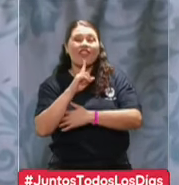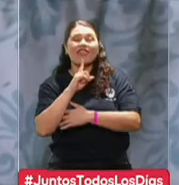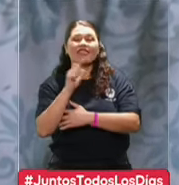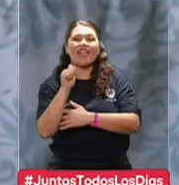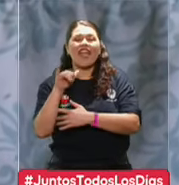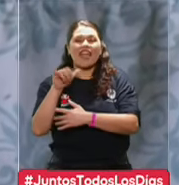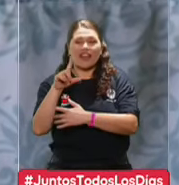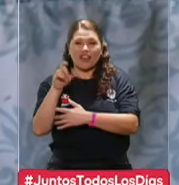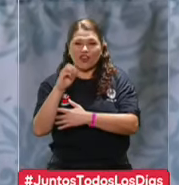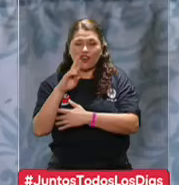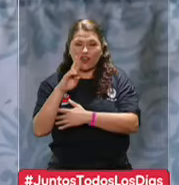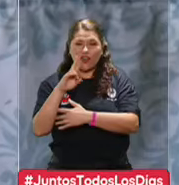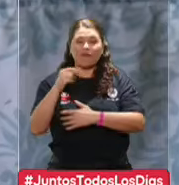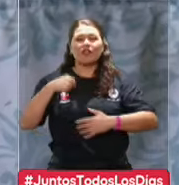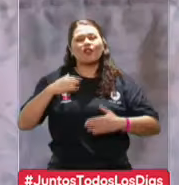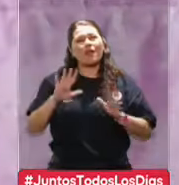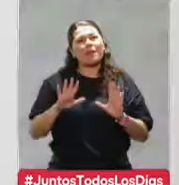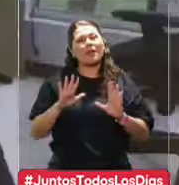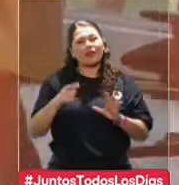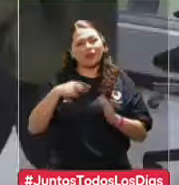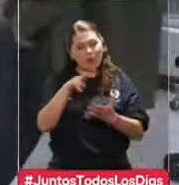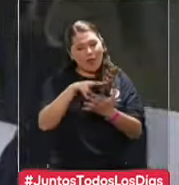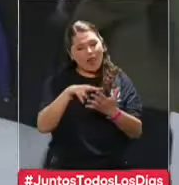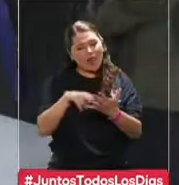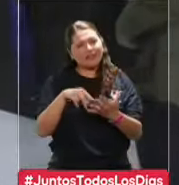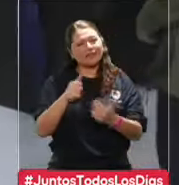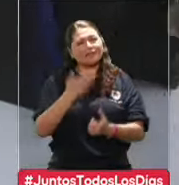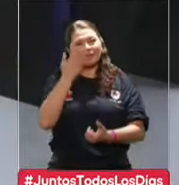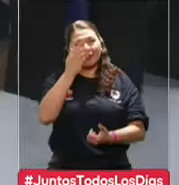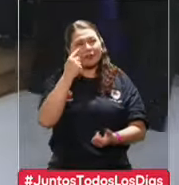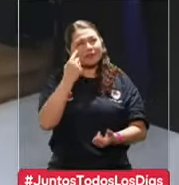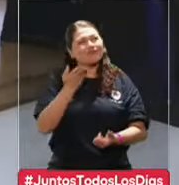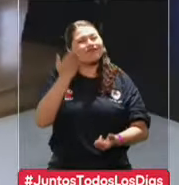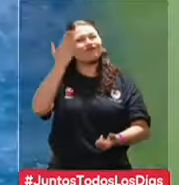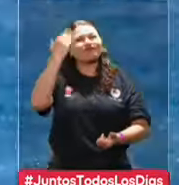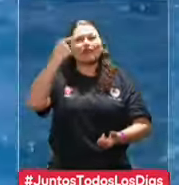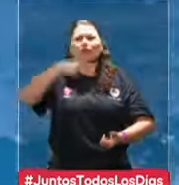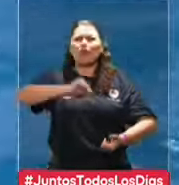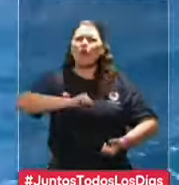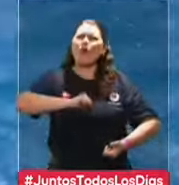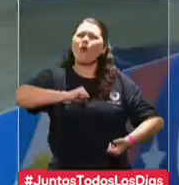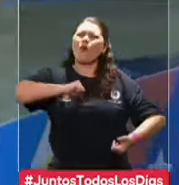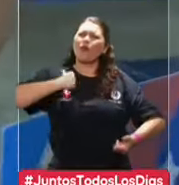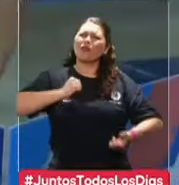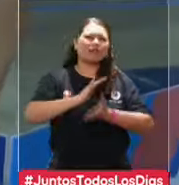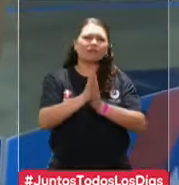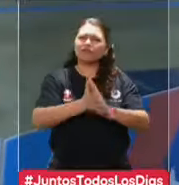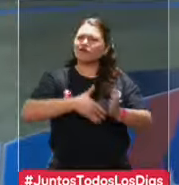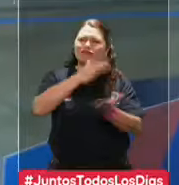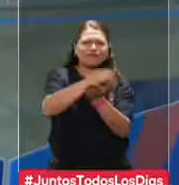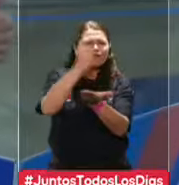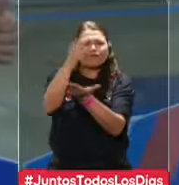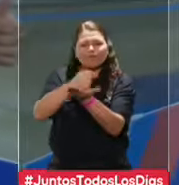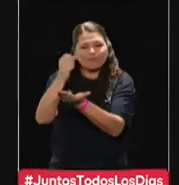que cuando leas esta carta, mires hacia atrás y te sientas orgullosa de todo lo que hemos logrado.